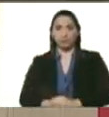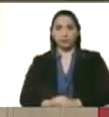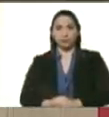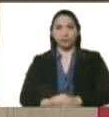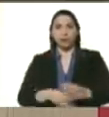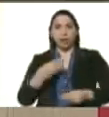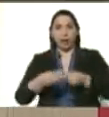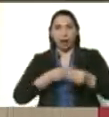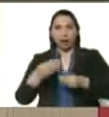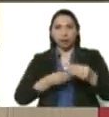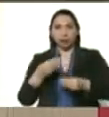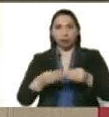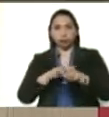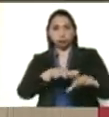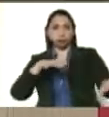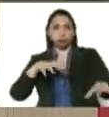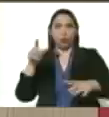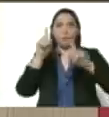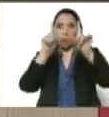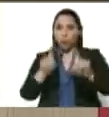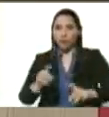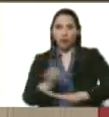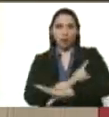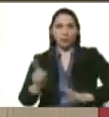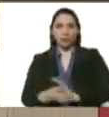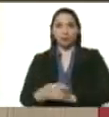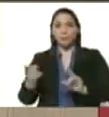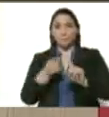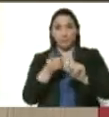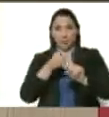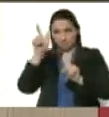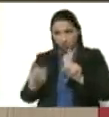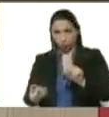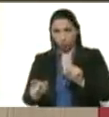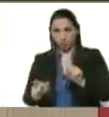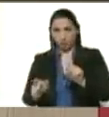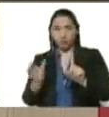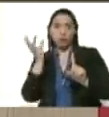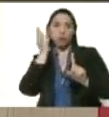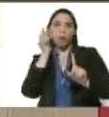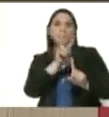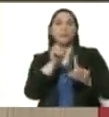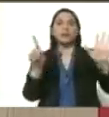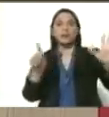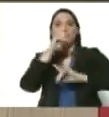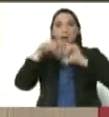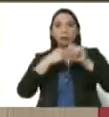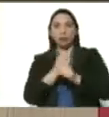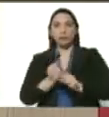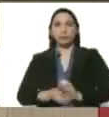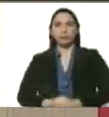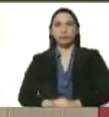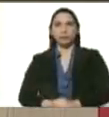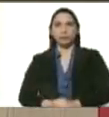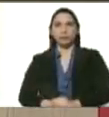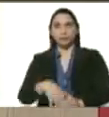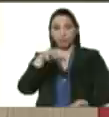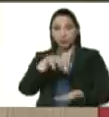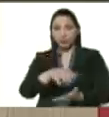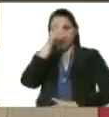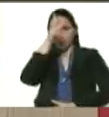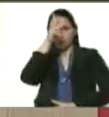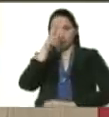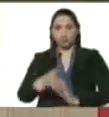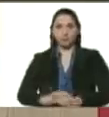aplicación masiva de pruebas rápidas. El primer caso es una mujer de 26 años de edad del estado